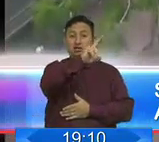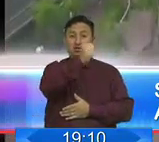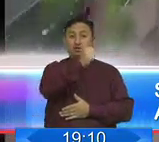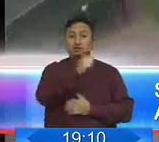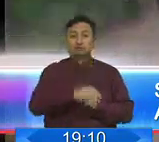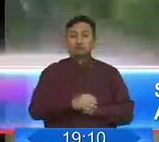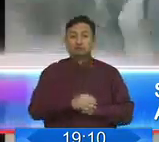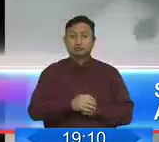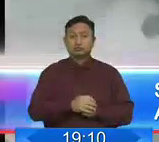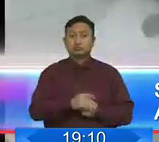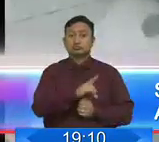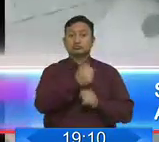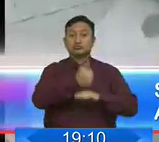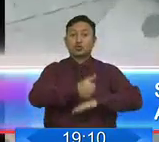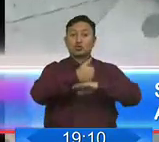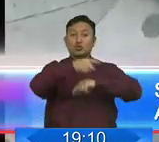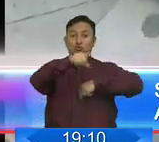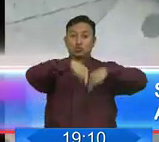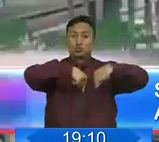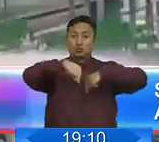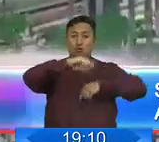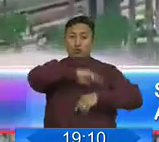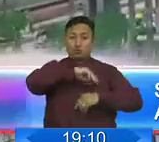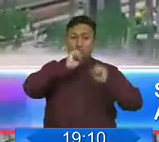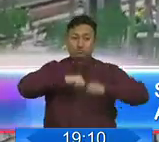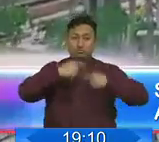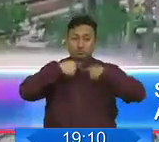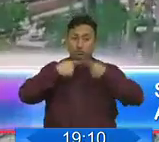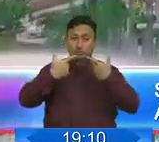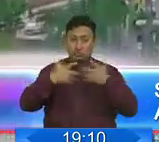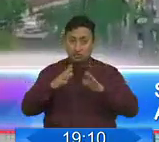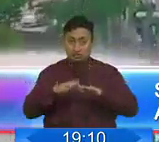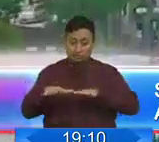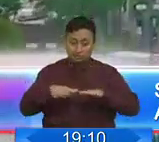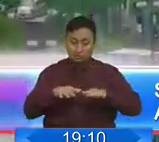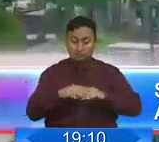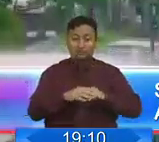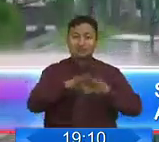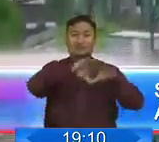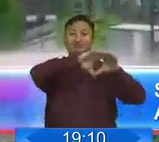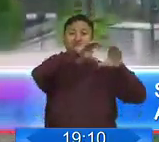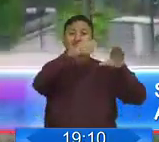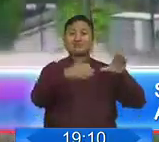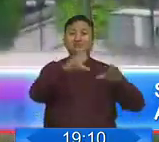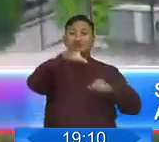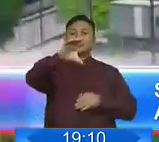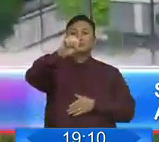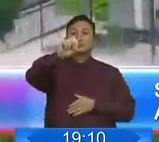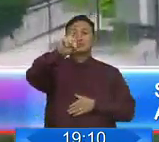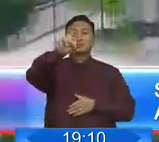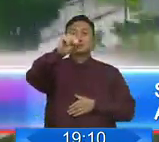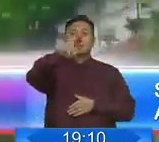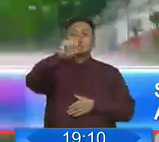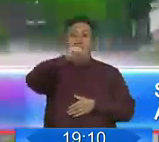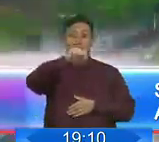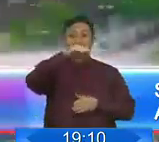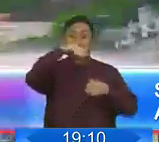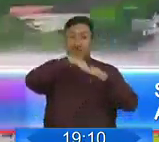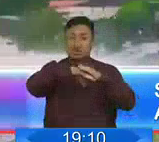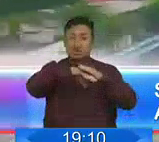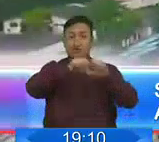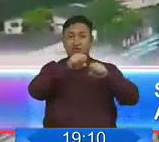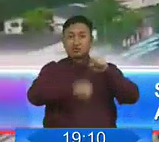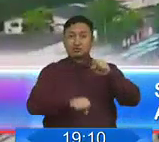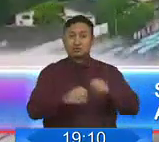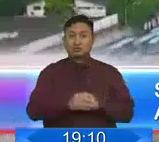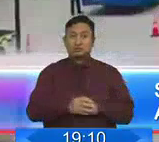su lado, la autoridad de tránsito municipal anunció que tras el sismo, el túnel del Cerro del Carmen sufrió una avería en el interior, en una de